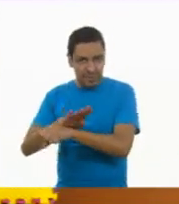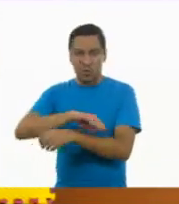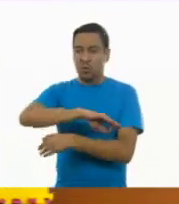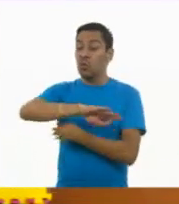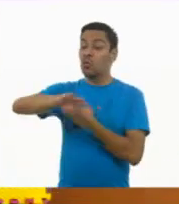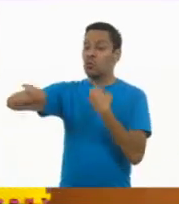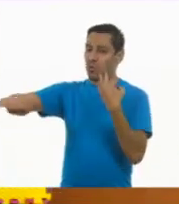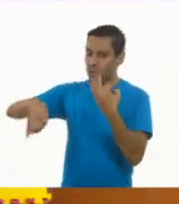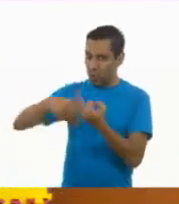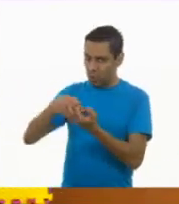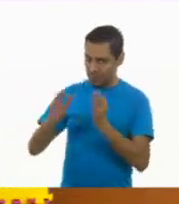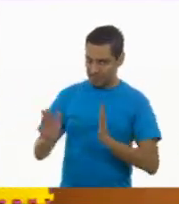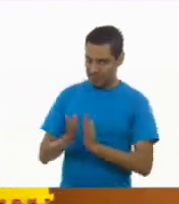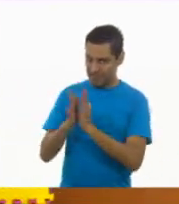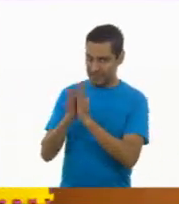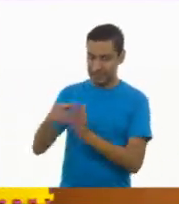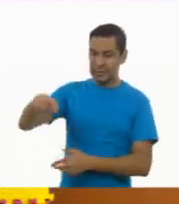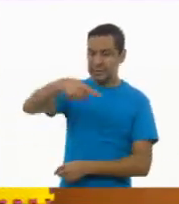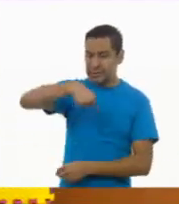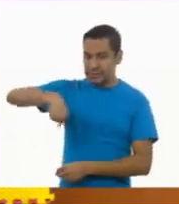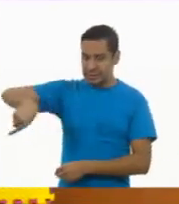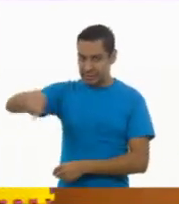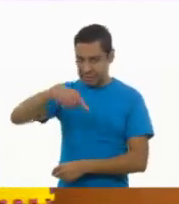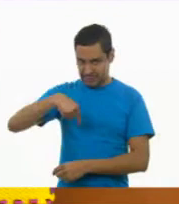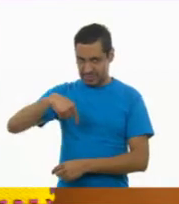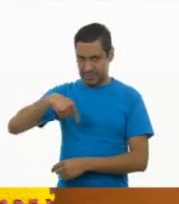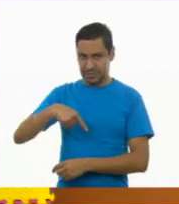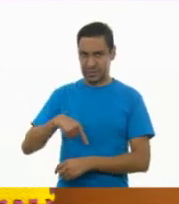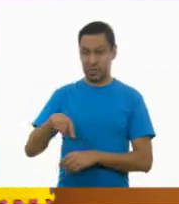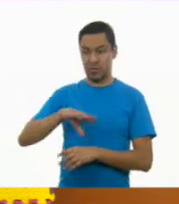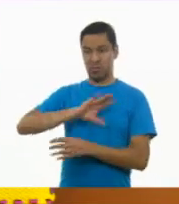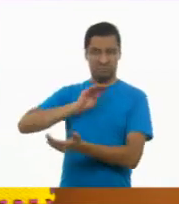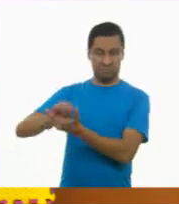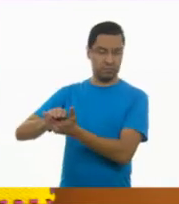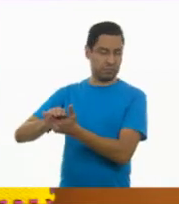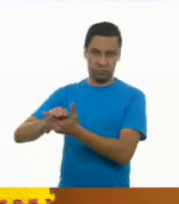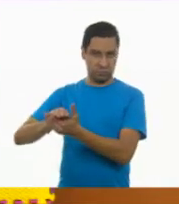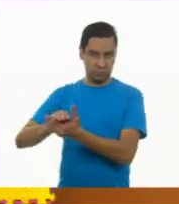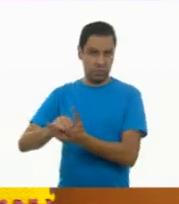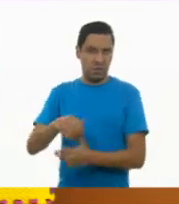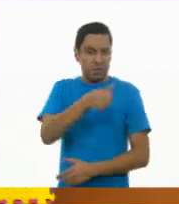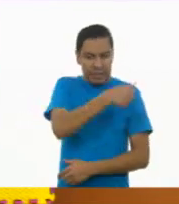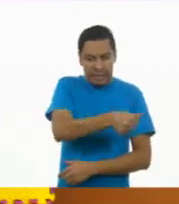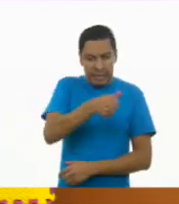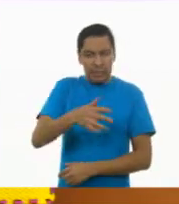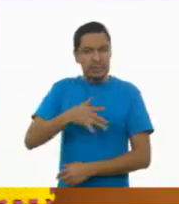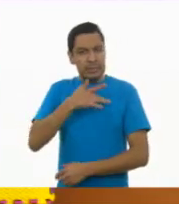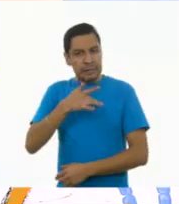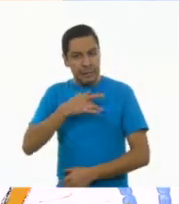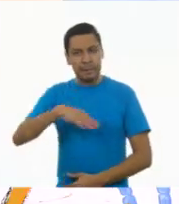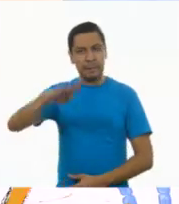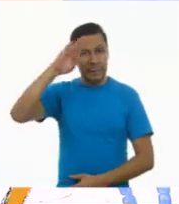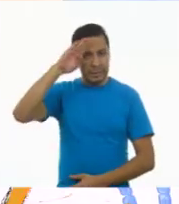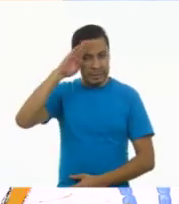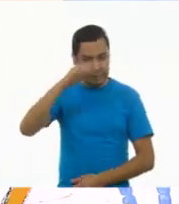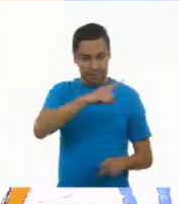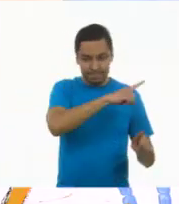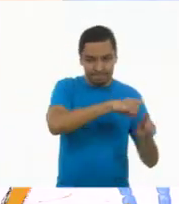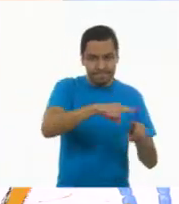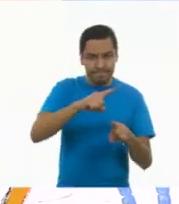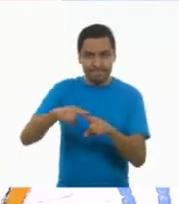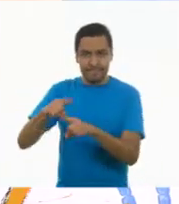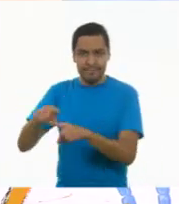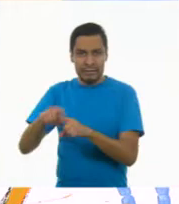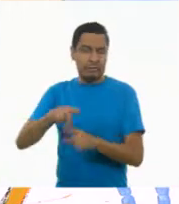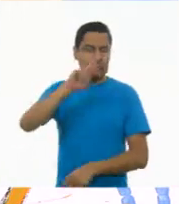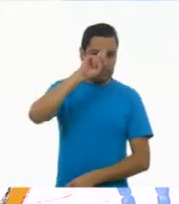todos los que participan en ella y nunca deben perjudicar los intereses, sentimientos, pensamientos o gustos